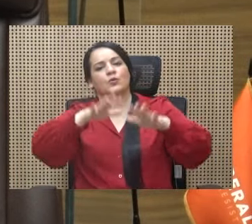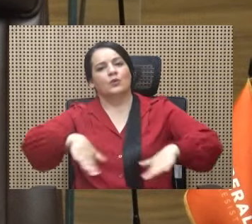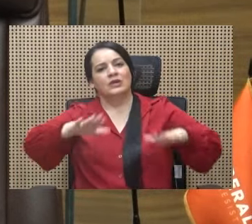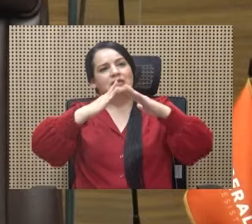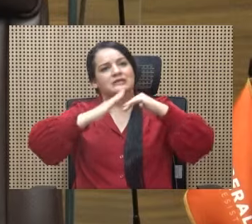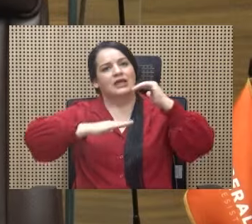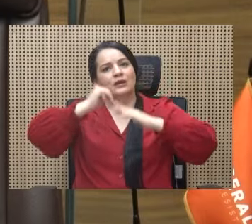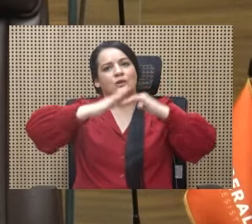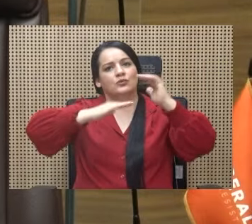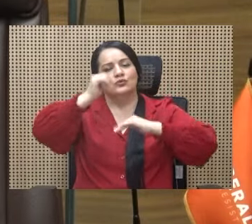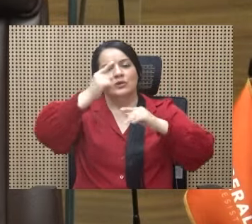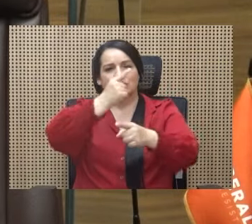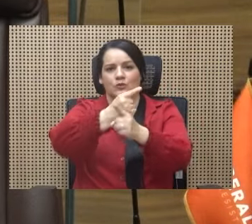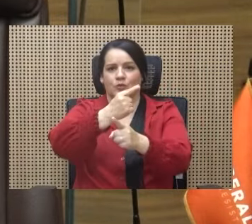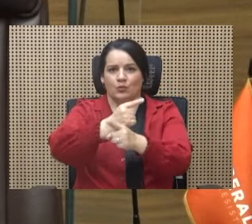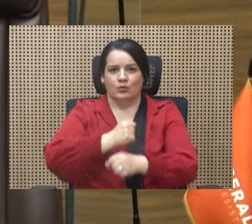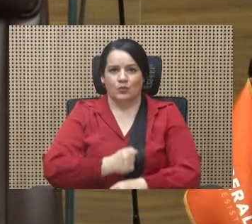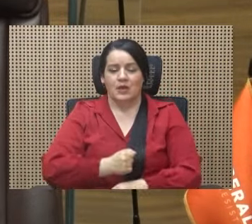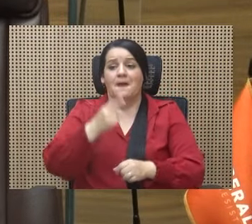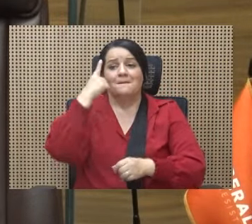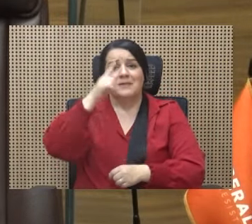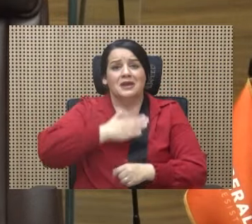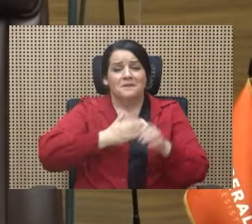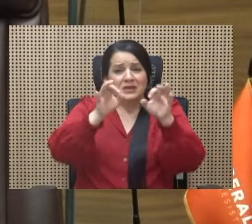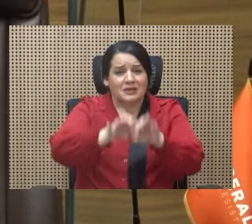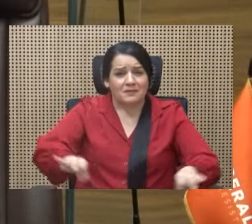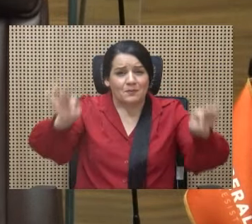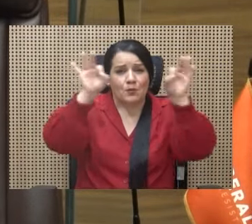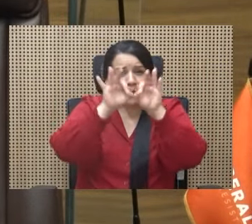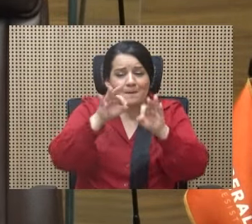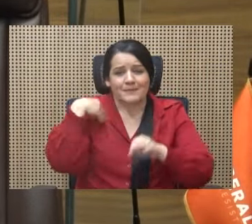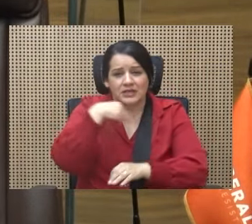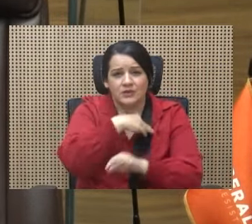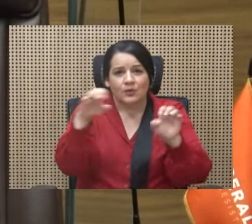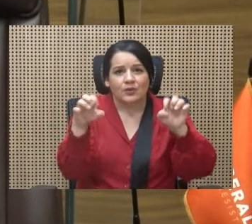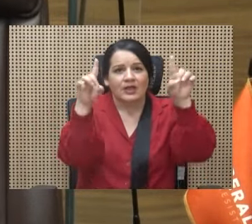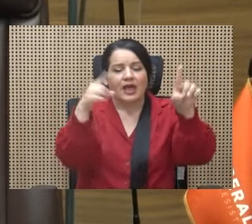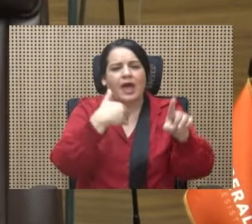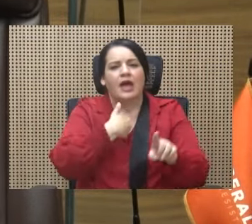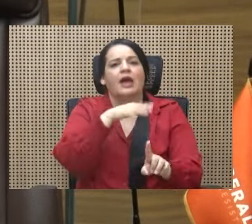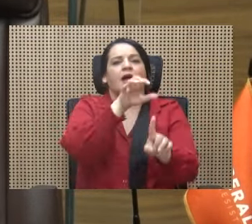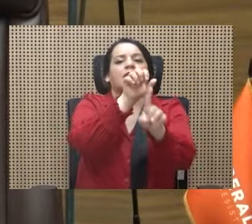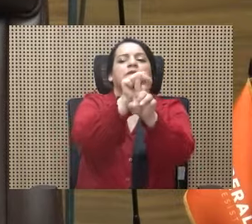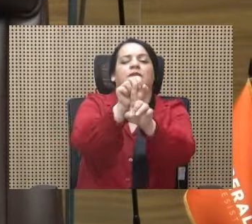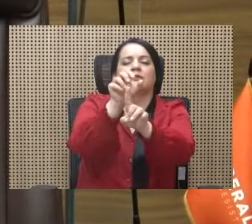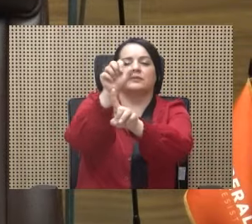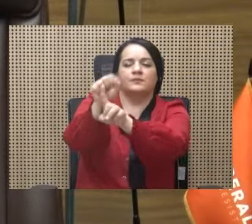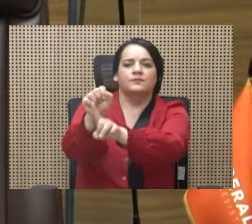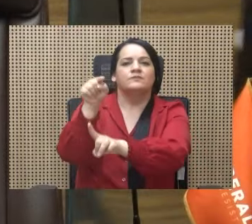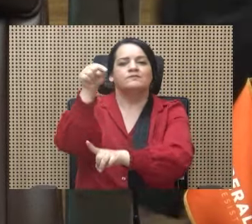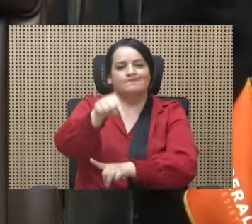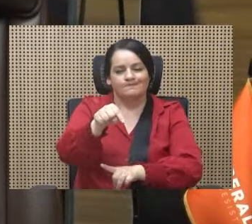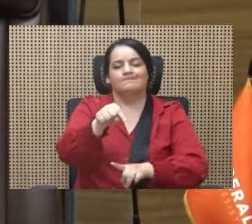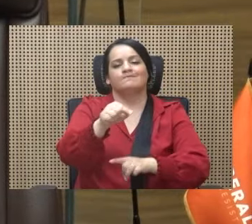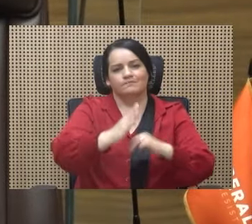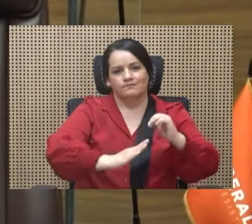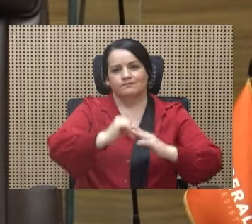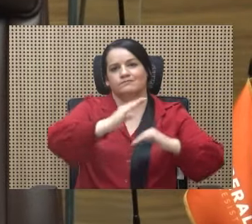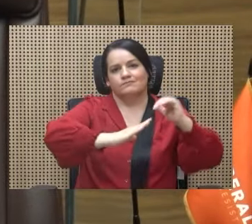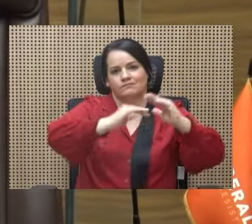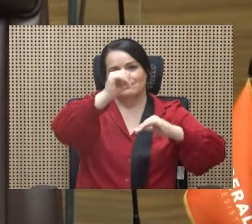mí es esencial que el Ministerio de Educación tenga debidamente identificada esas instalaciones